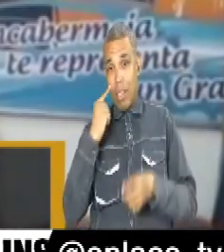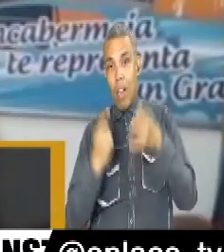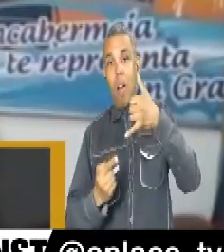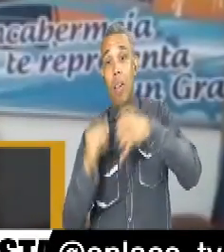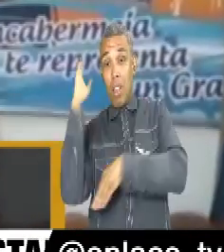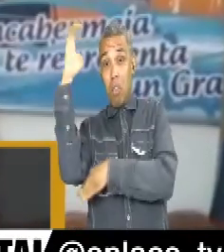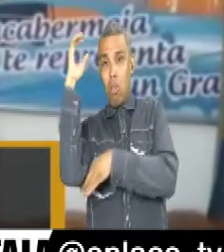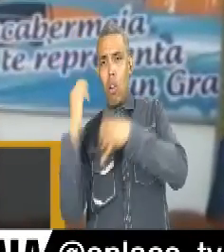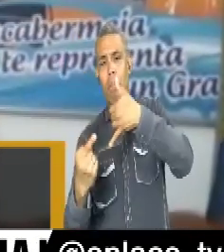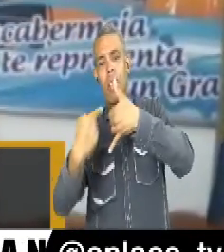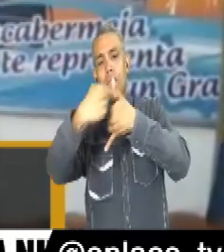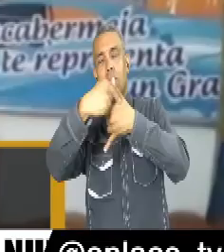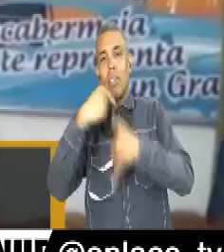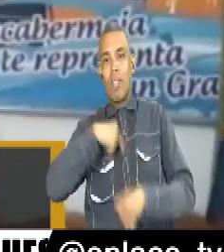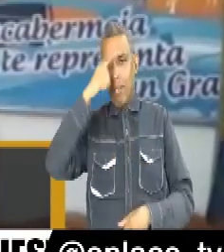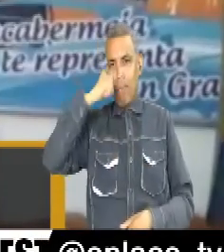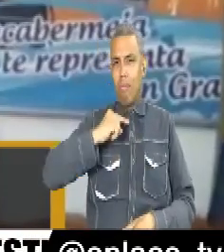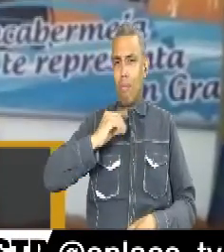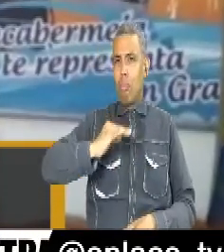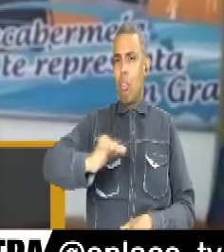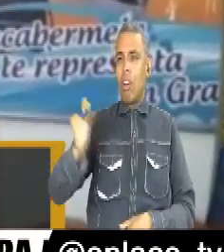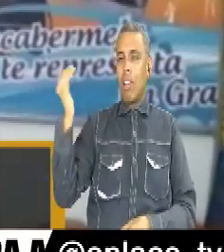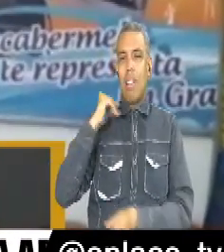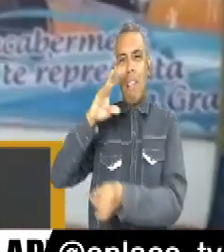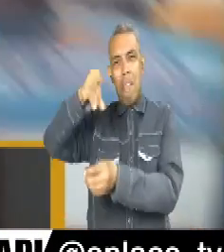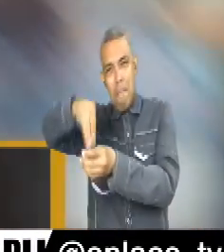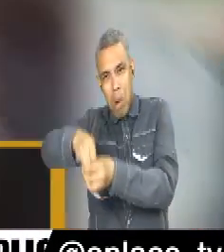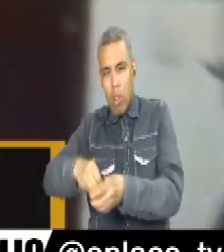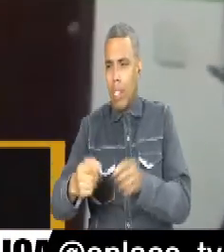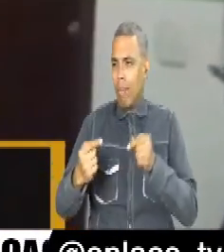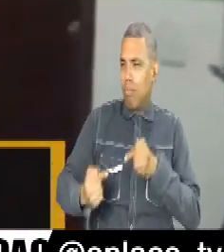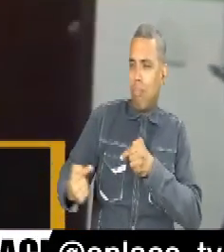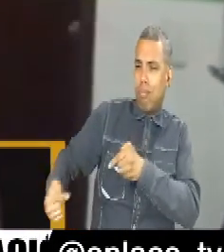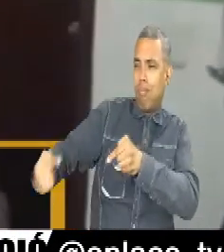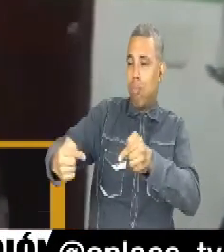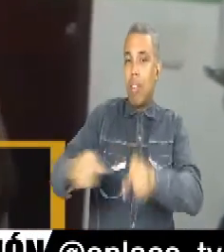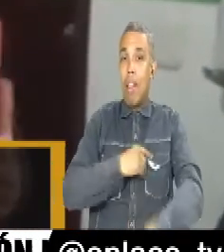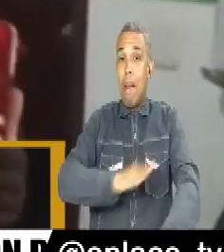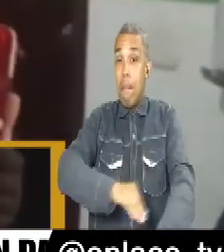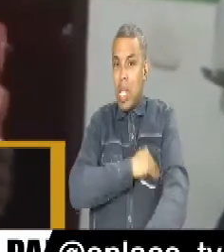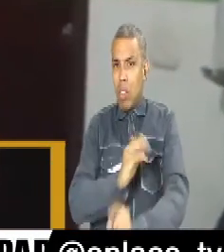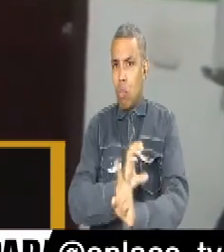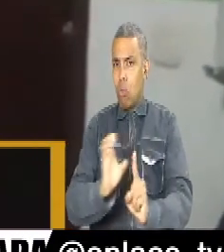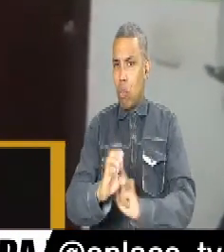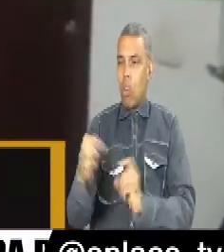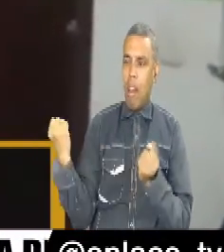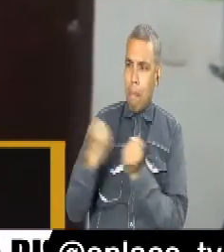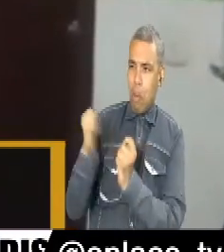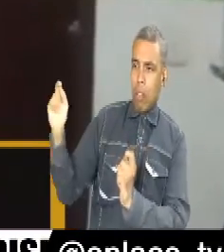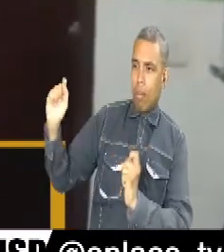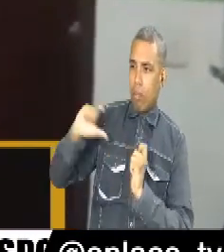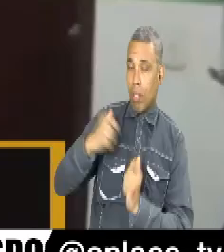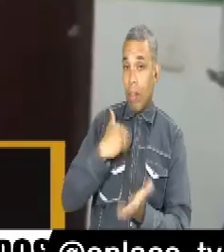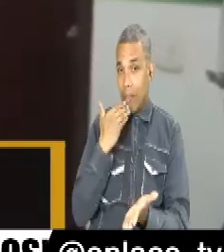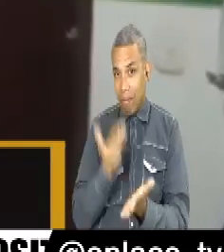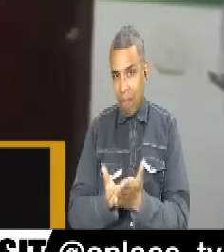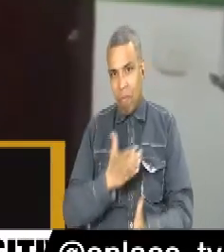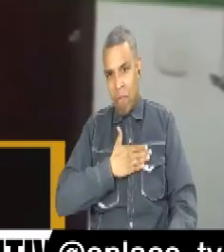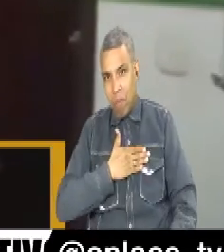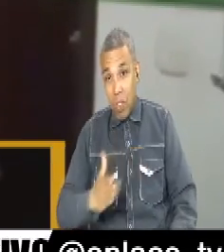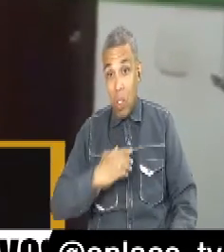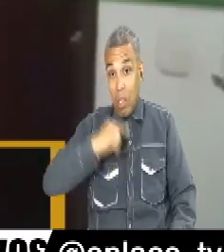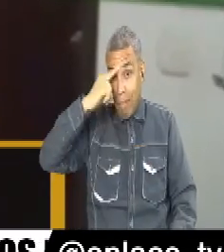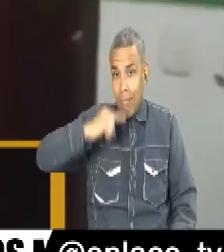la categoría prejuvenil, evento que cuenta con el apoyo del Ministerio de Cultura. Dale que fui rey en el Festival Indio Tairona de Santa